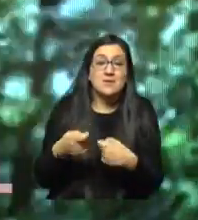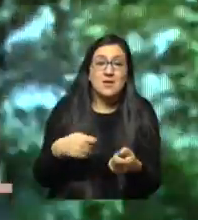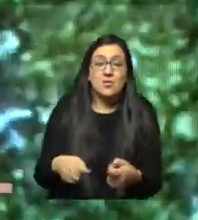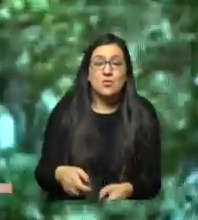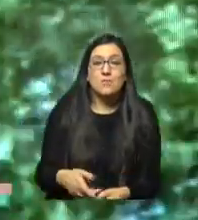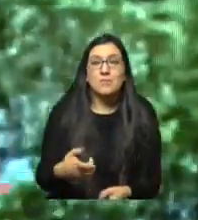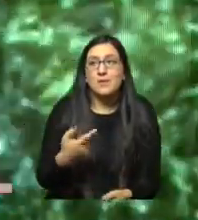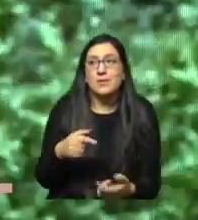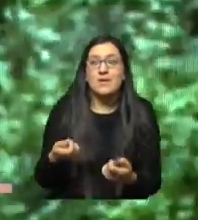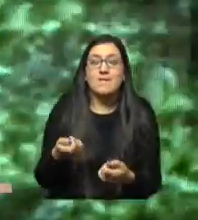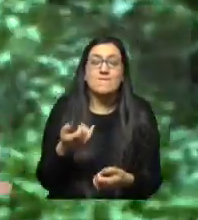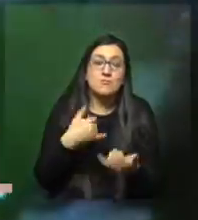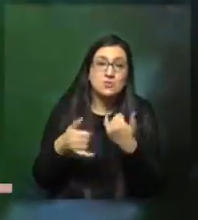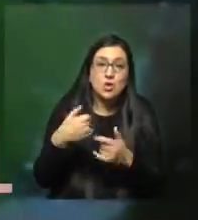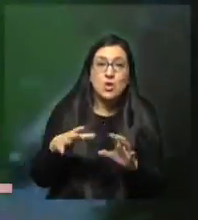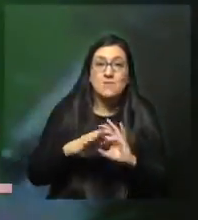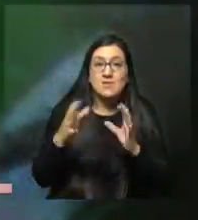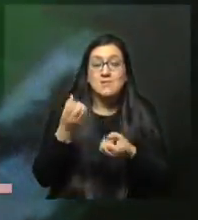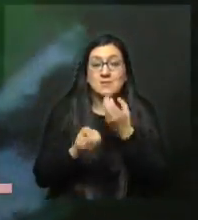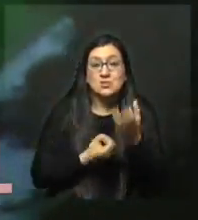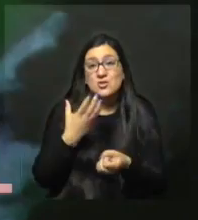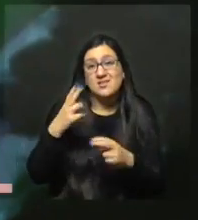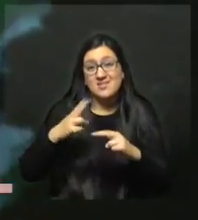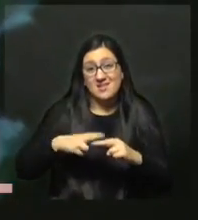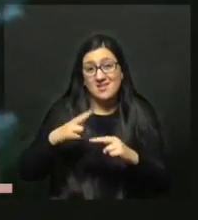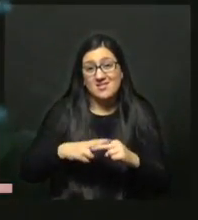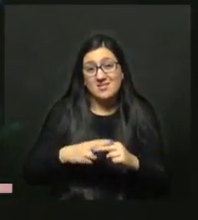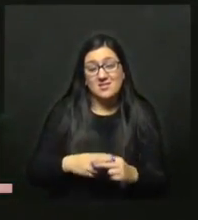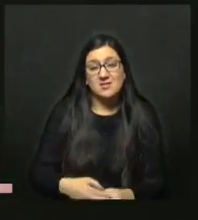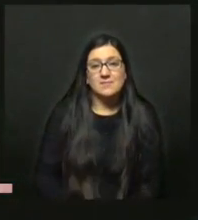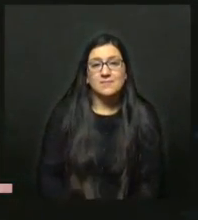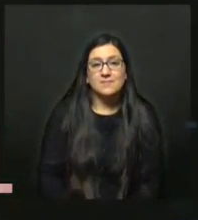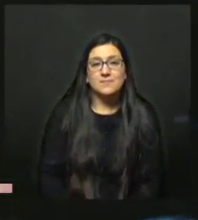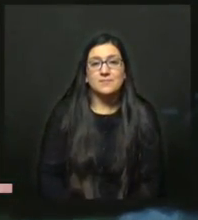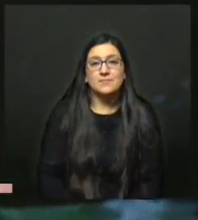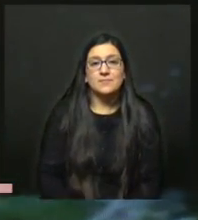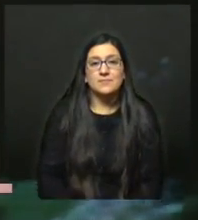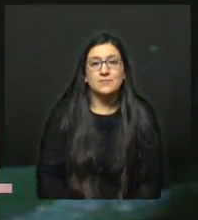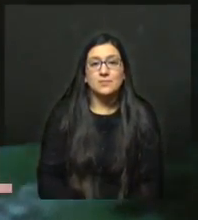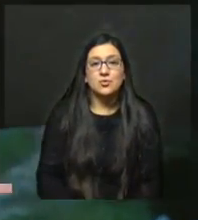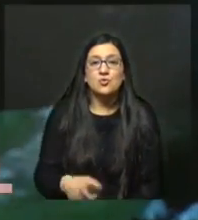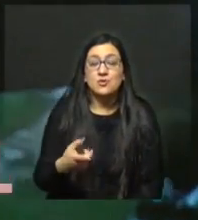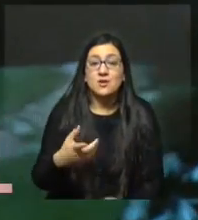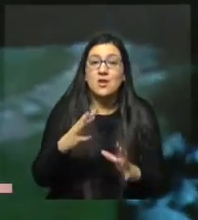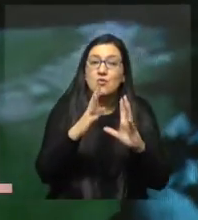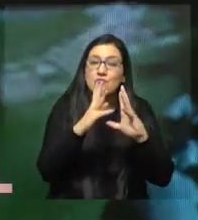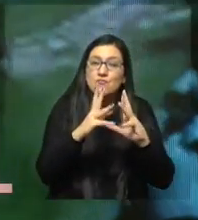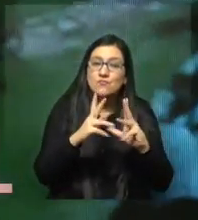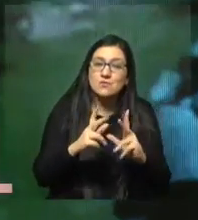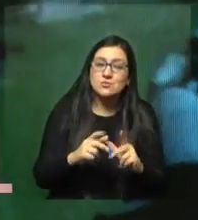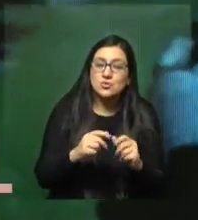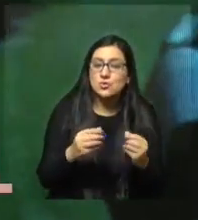de información, de libertad de expresión, y sobre todo en internet, donde la escala y la configuración